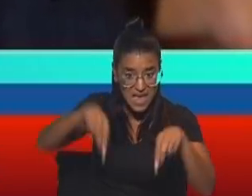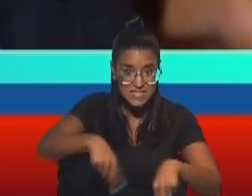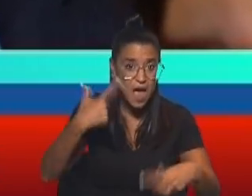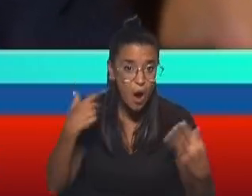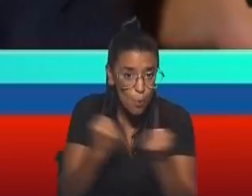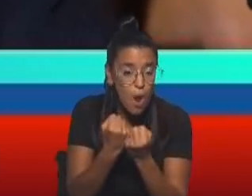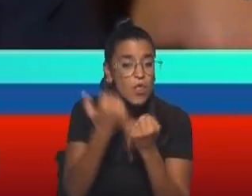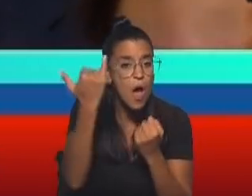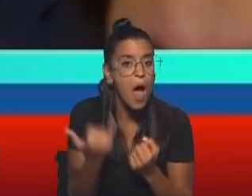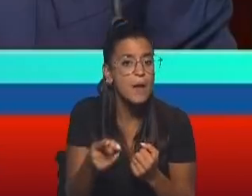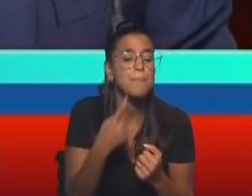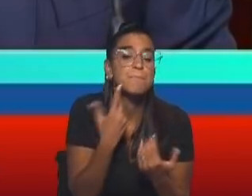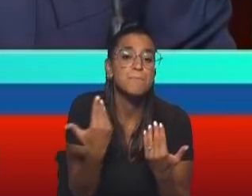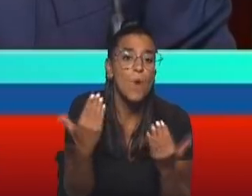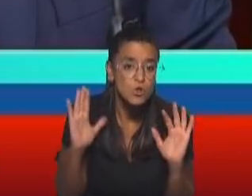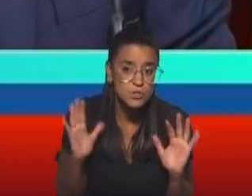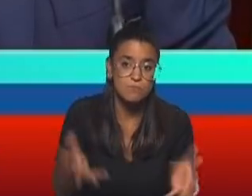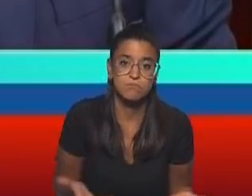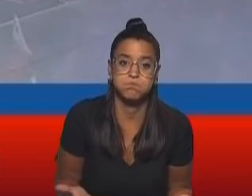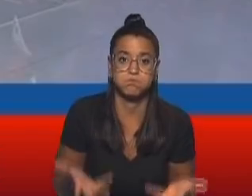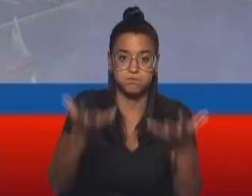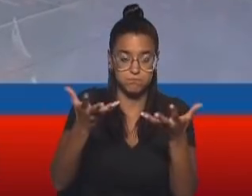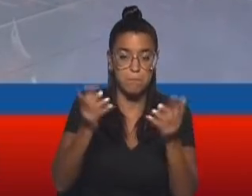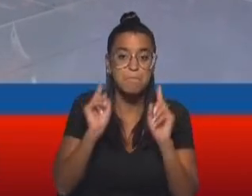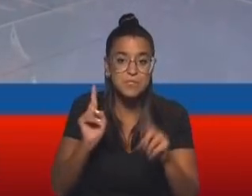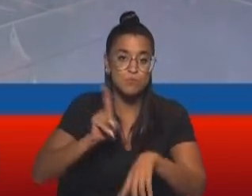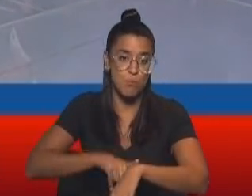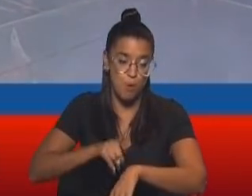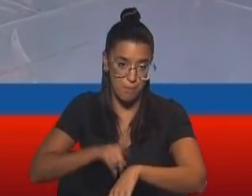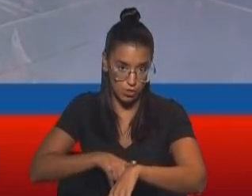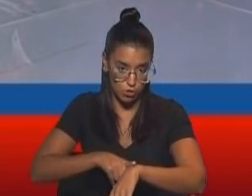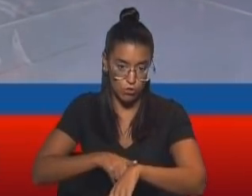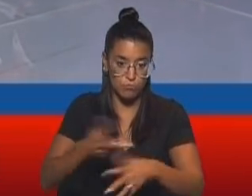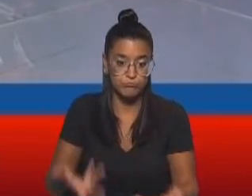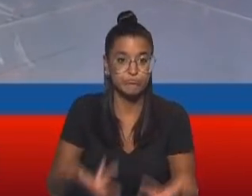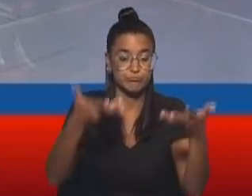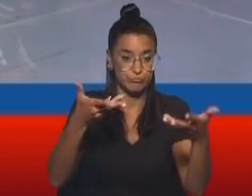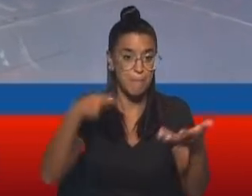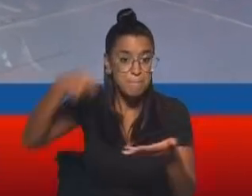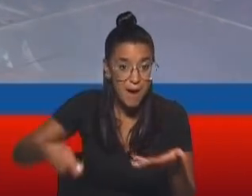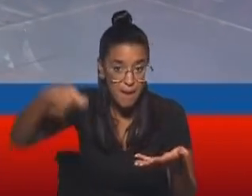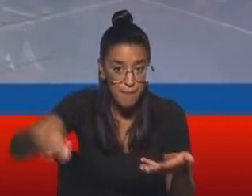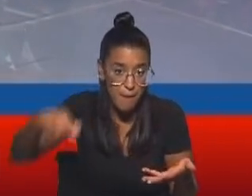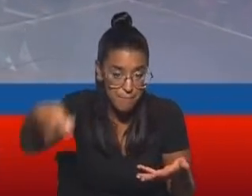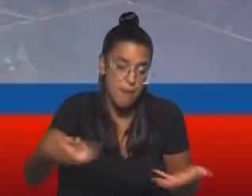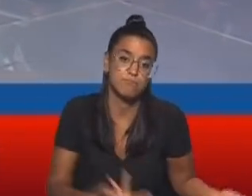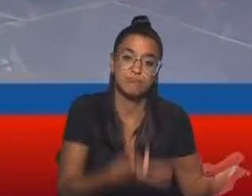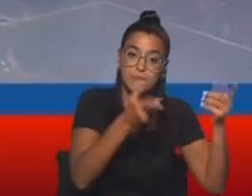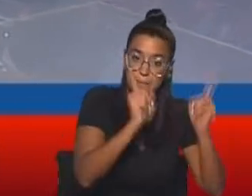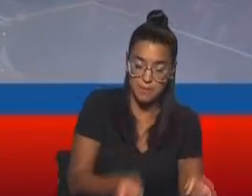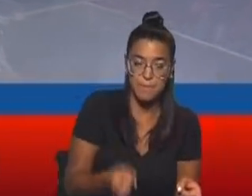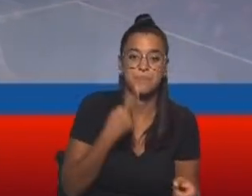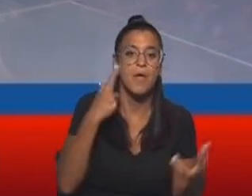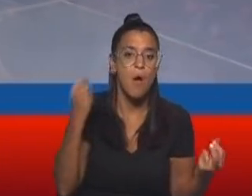trae explícitamente la posibilidad de crecer en simultáneo a medida que se va pagando. Bueno, el acuerdo con el FMI, lo que más se